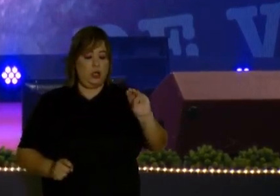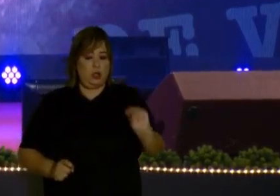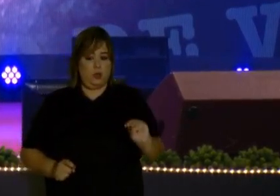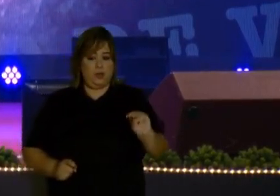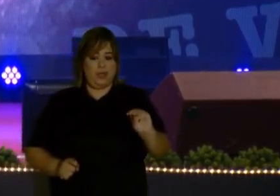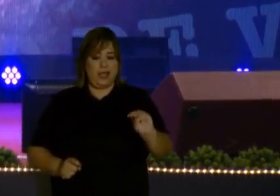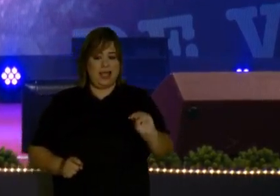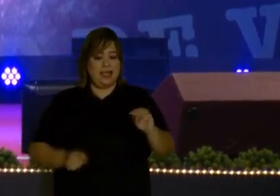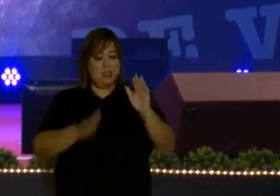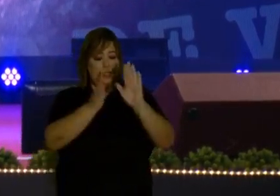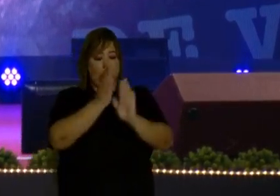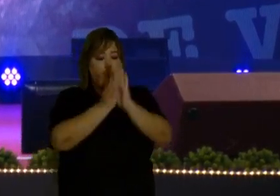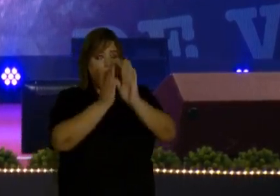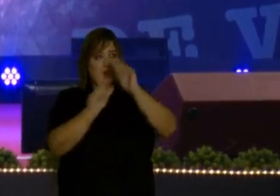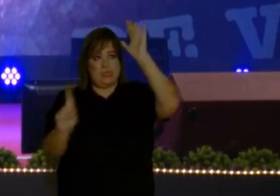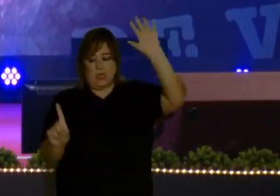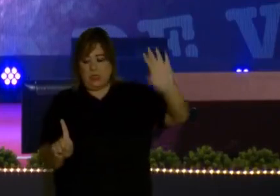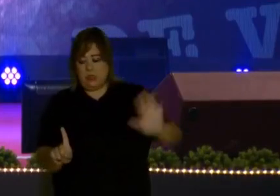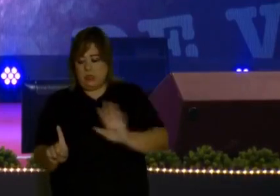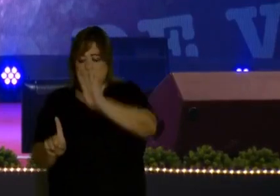me produce descanso.